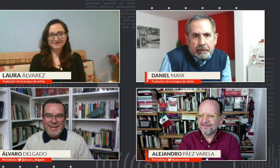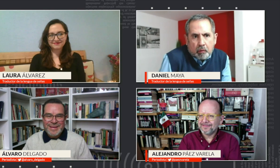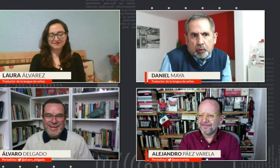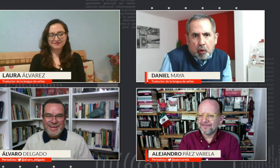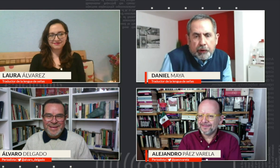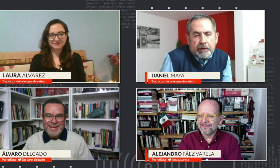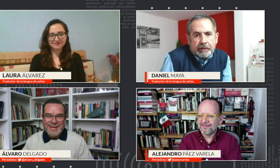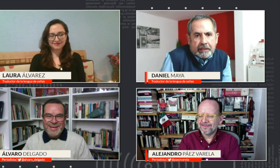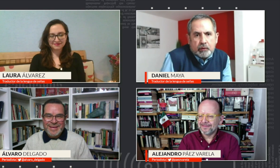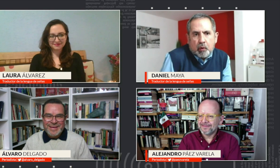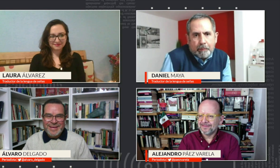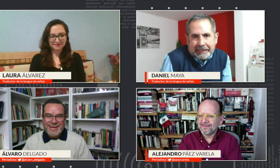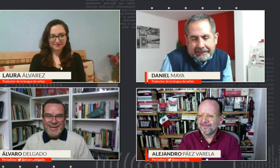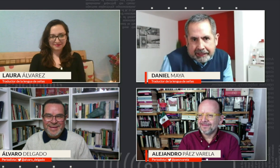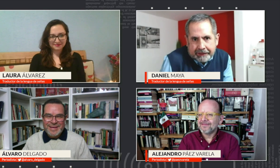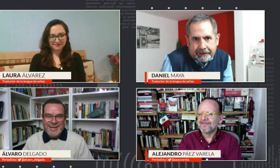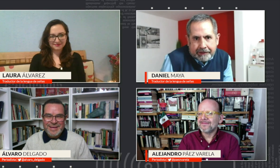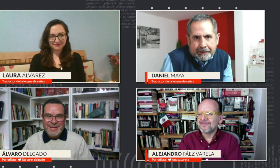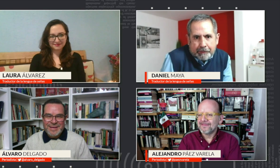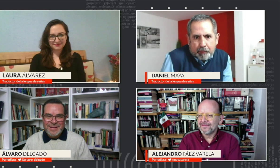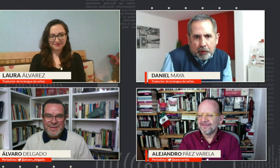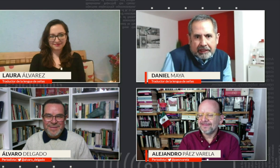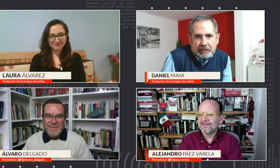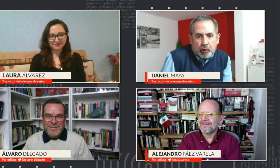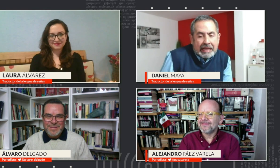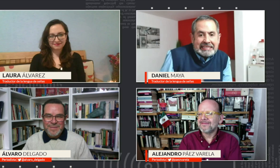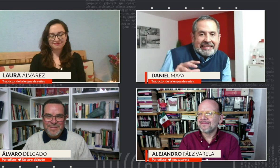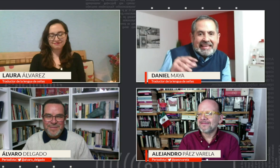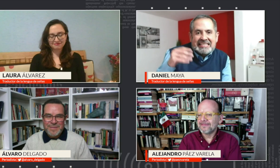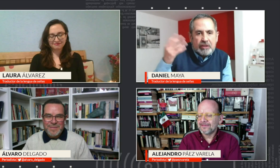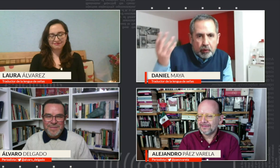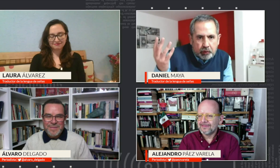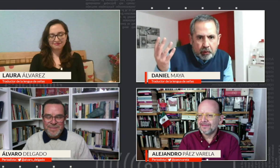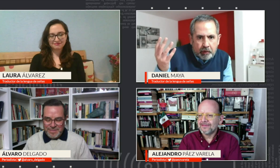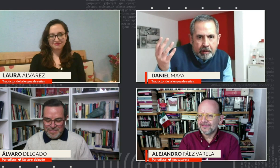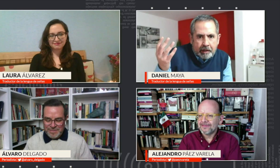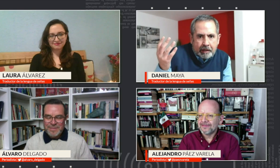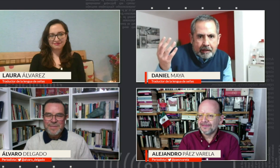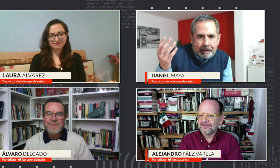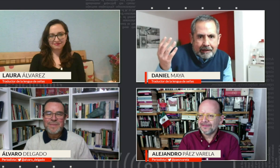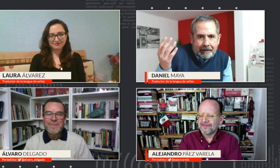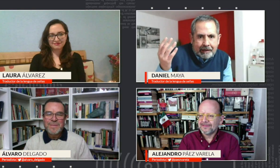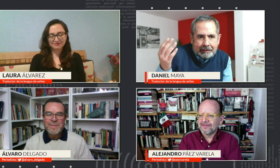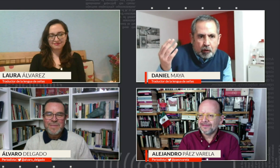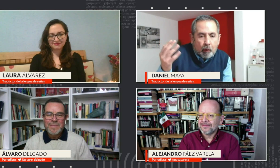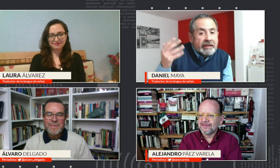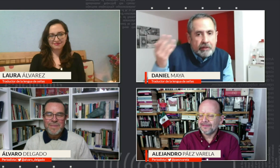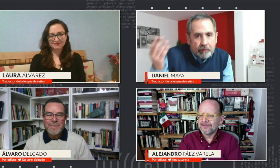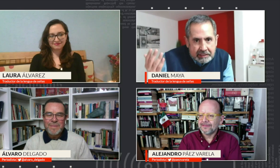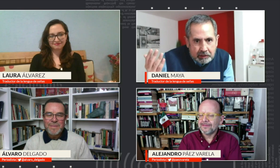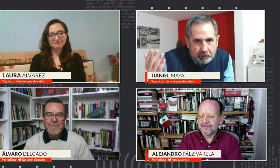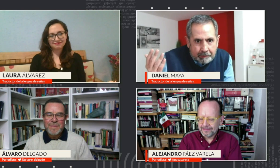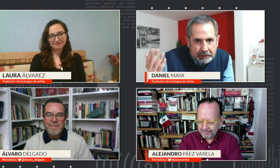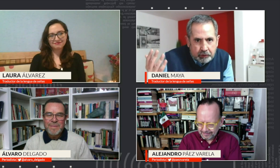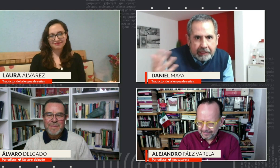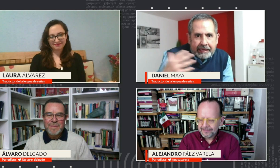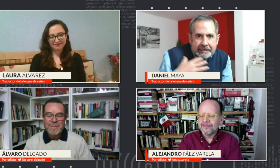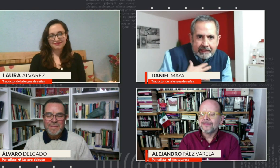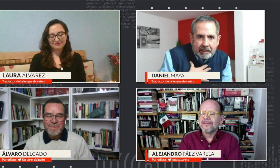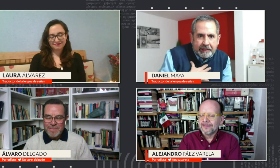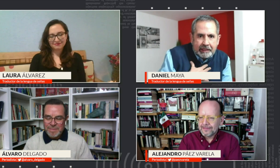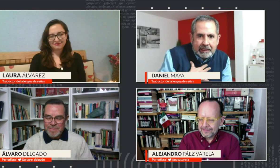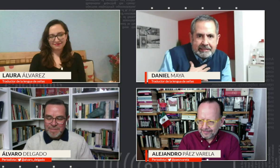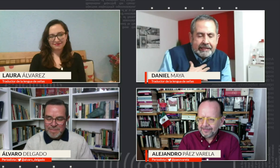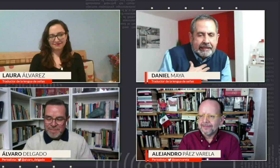Todo acto traductológico tiene su complejidad, porque son las ideas de otro, las convicciones de otra persona,